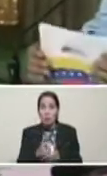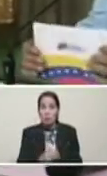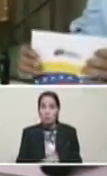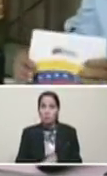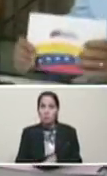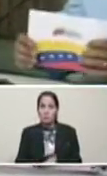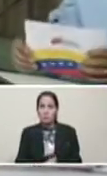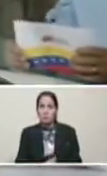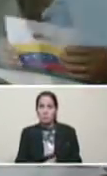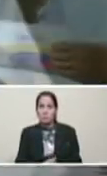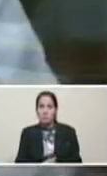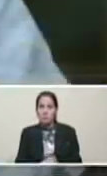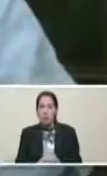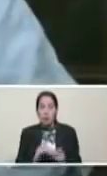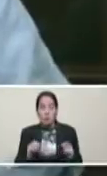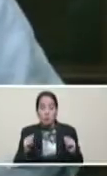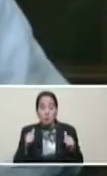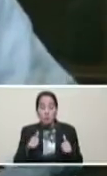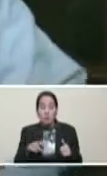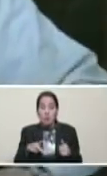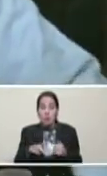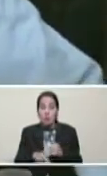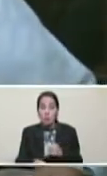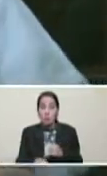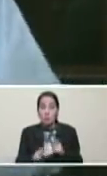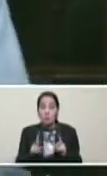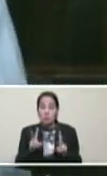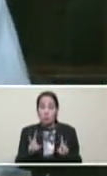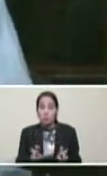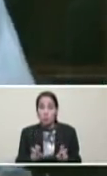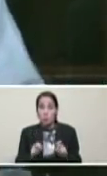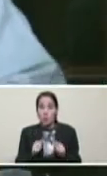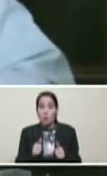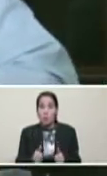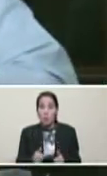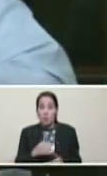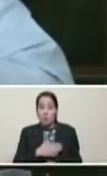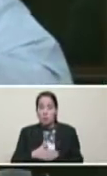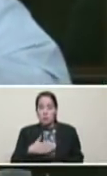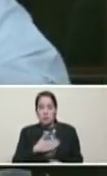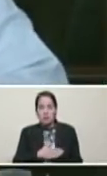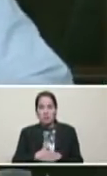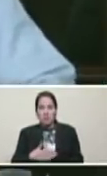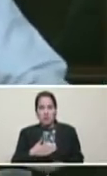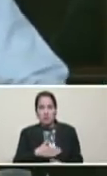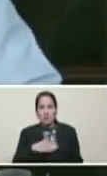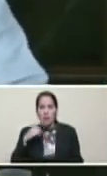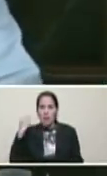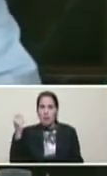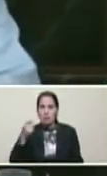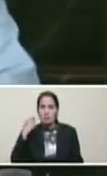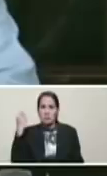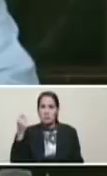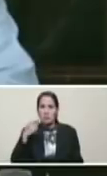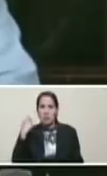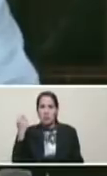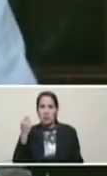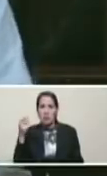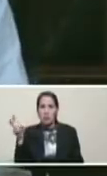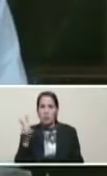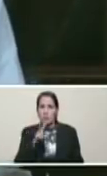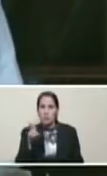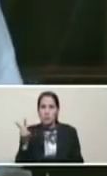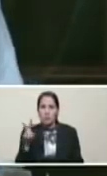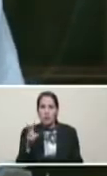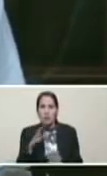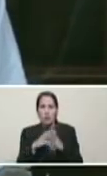por la inauguración de esta agroindustria que viene a satisfacer al llano venezolano y a todo nuestro